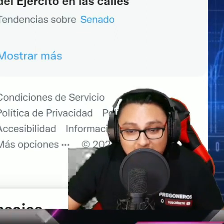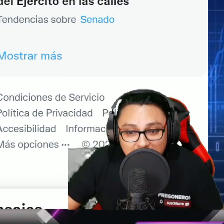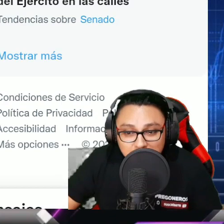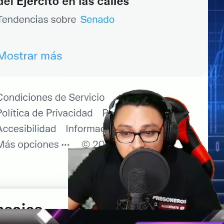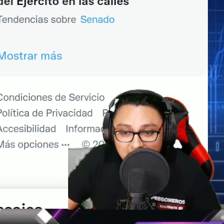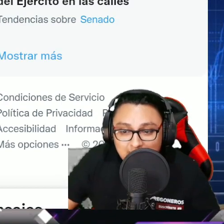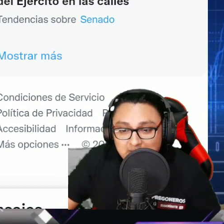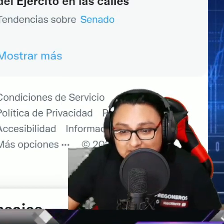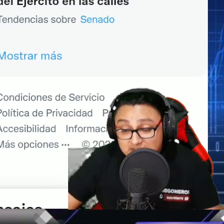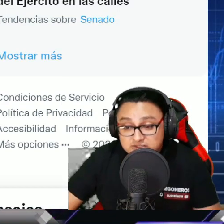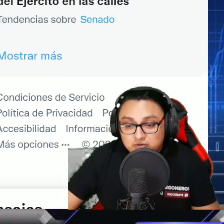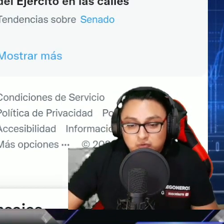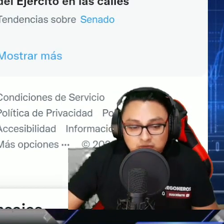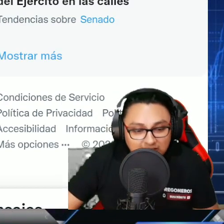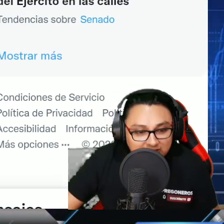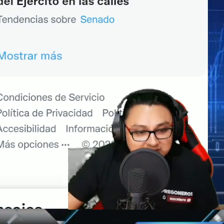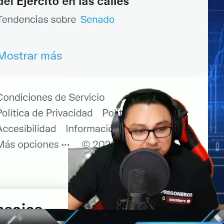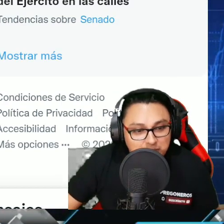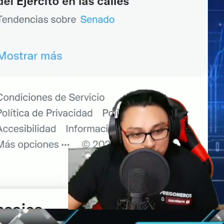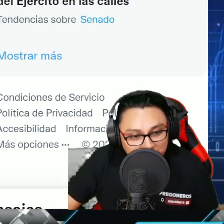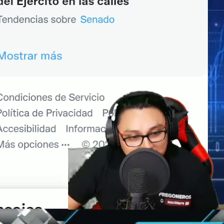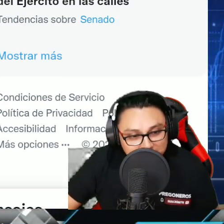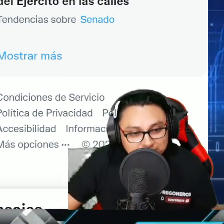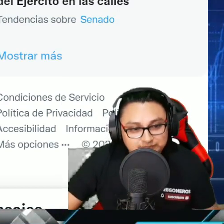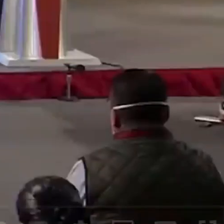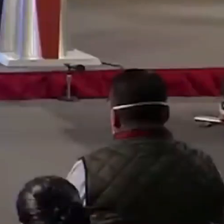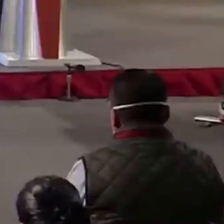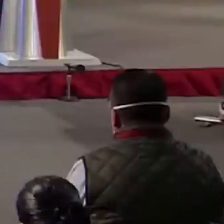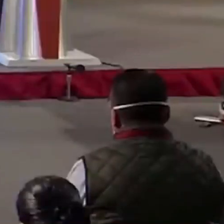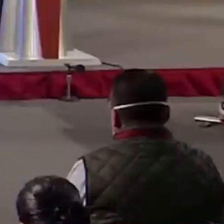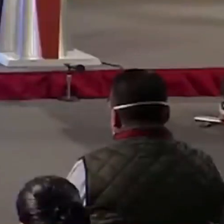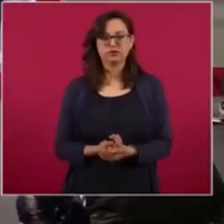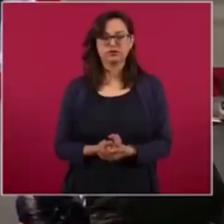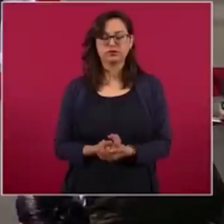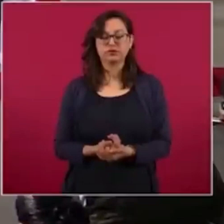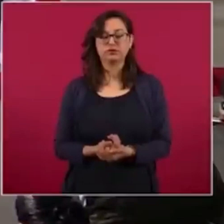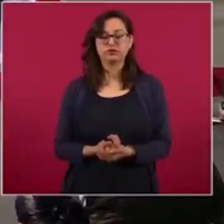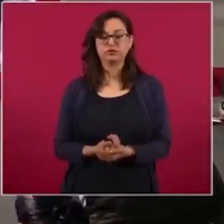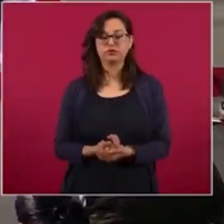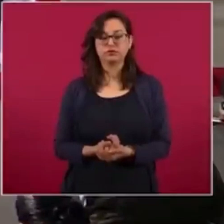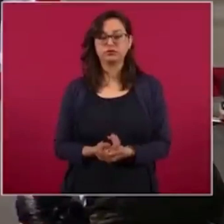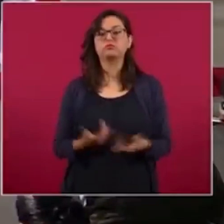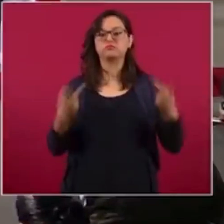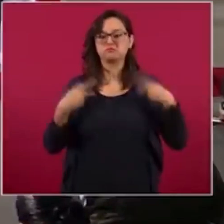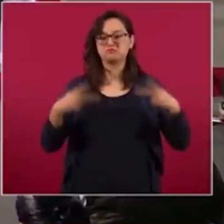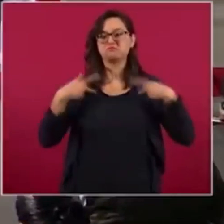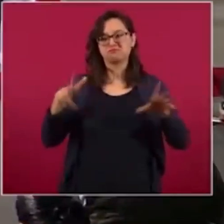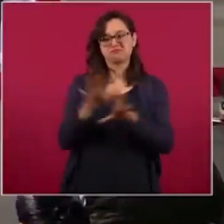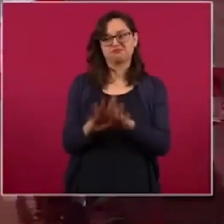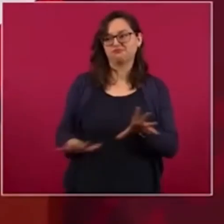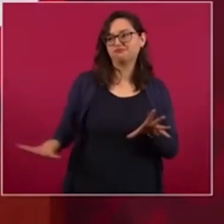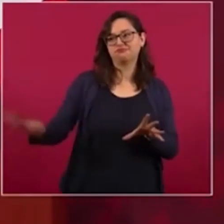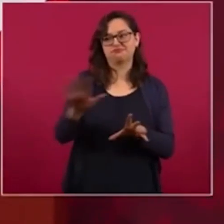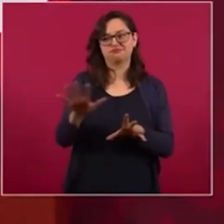la doctora beatriz gutiérrez muller el pueblo es mucha pieza